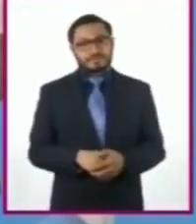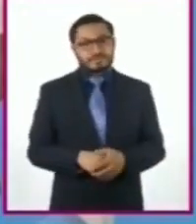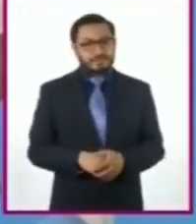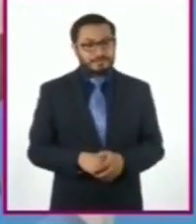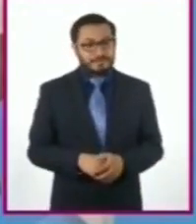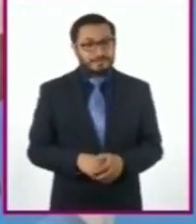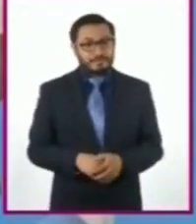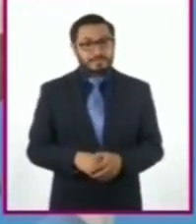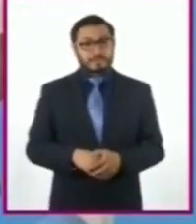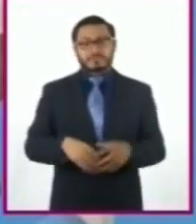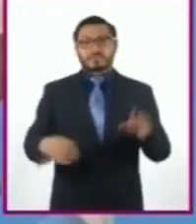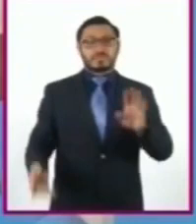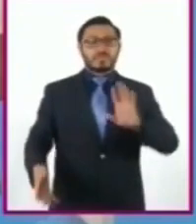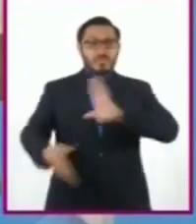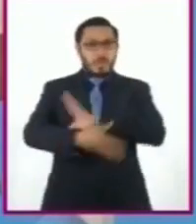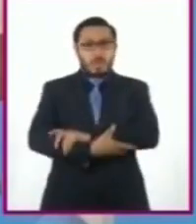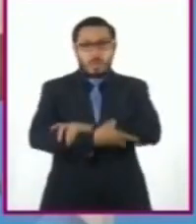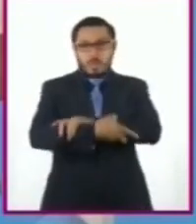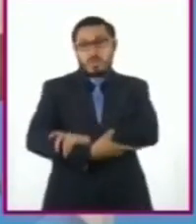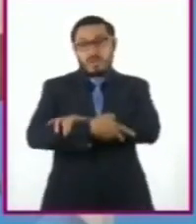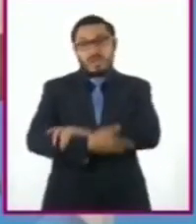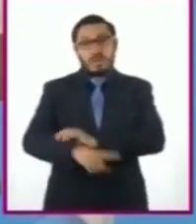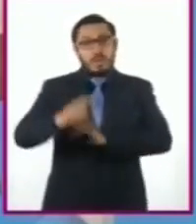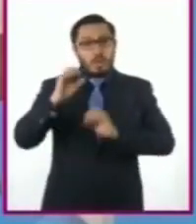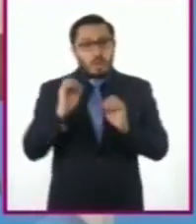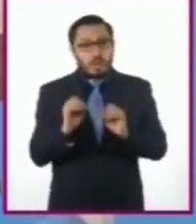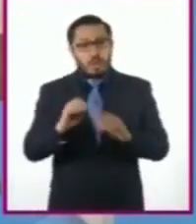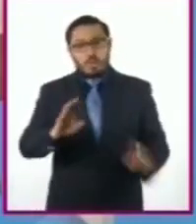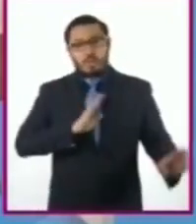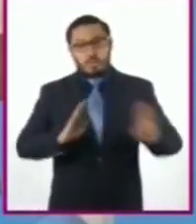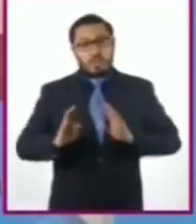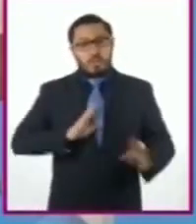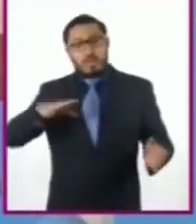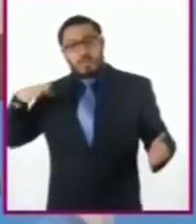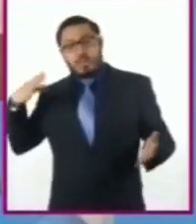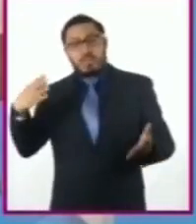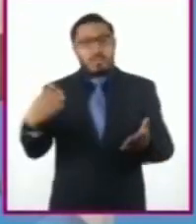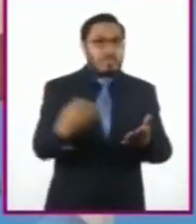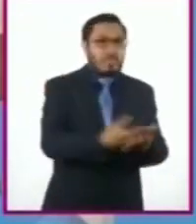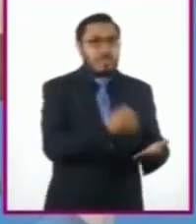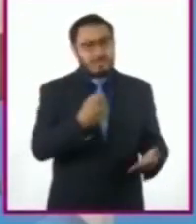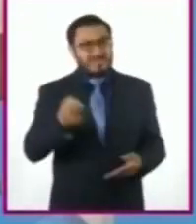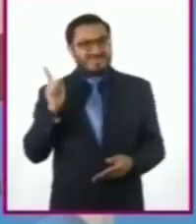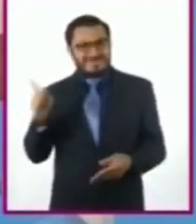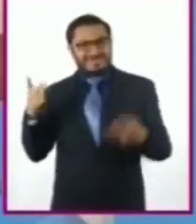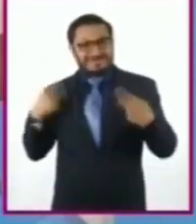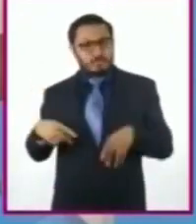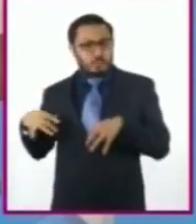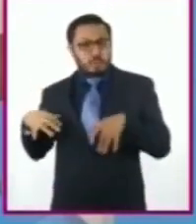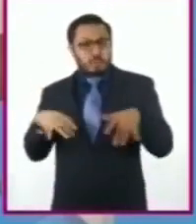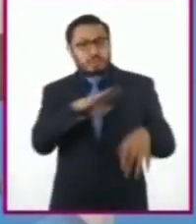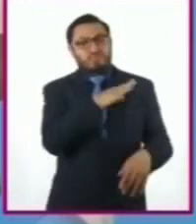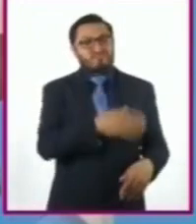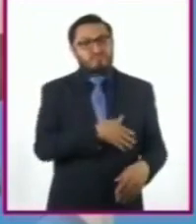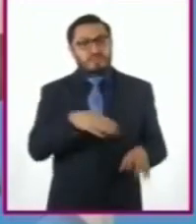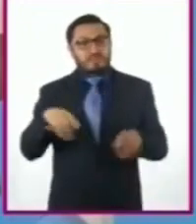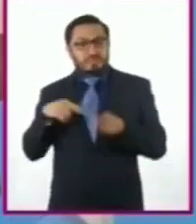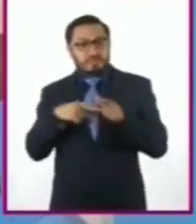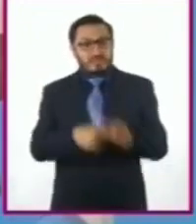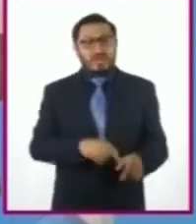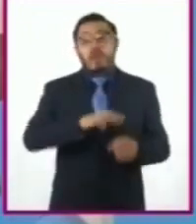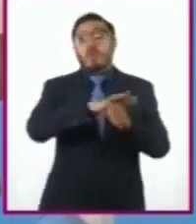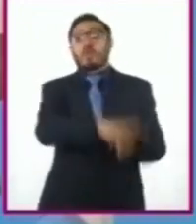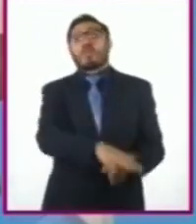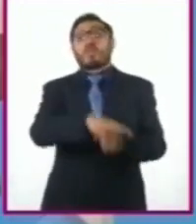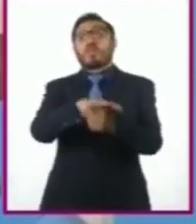través de pactos o de la victoria militar, los españoles continuaron con el sometimiento de